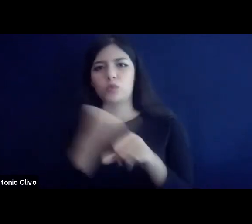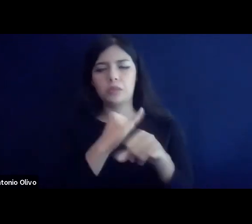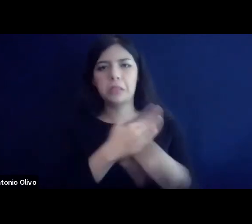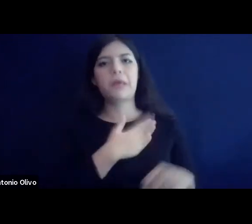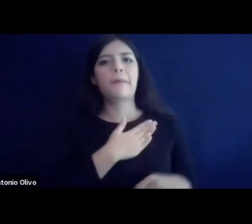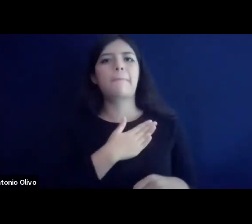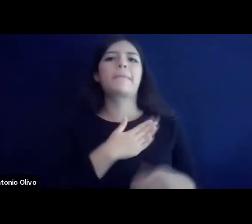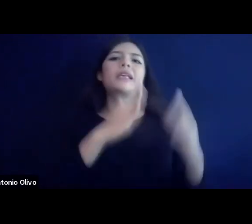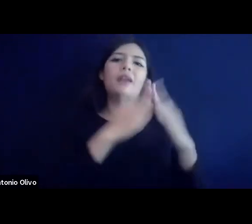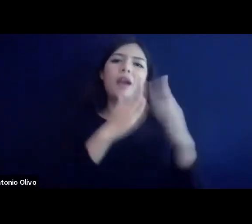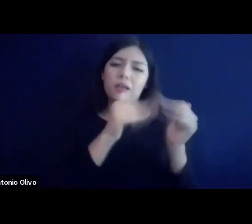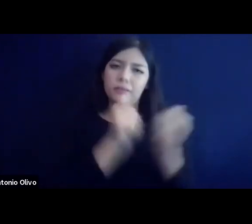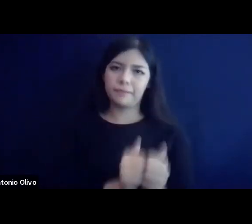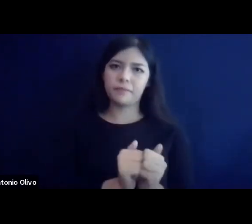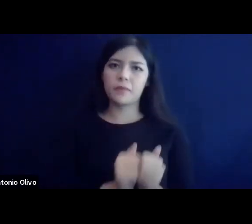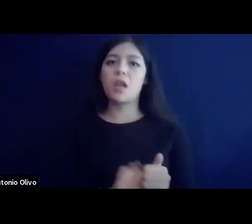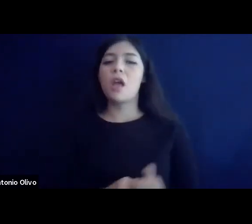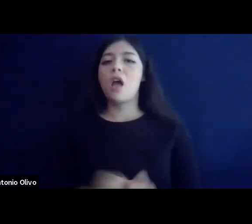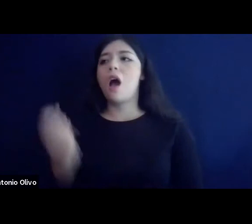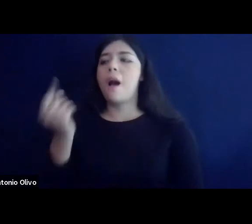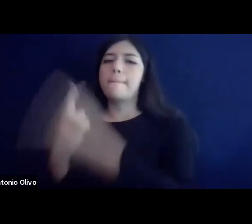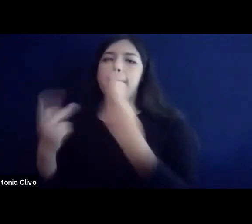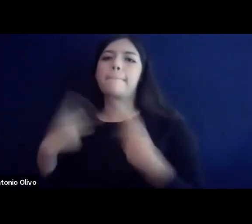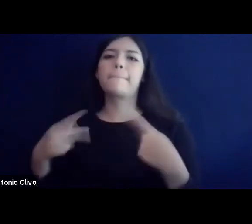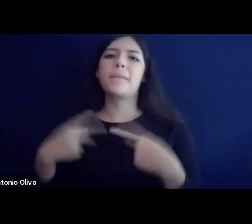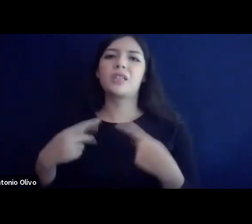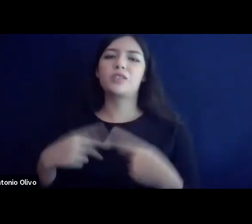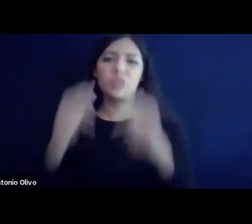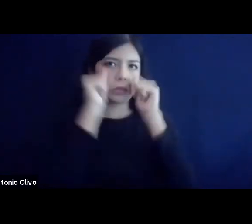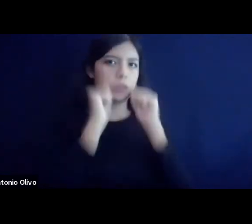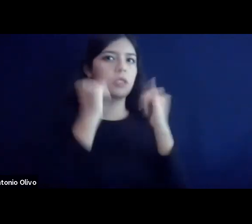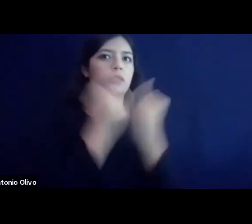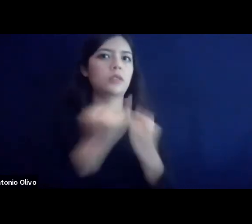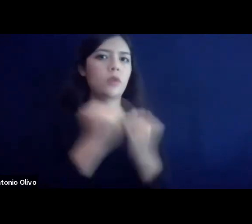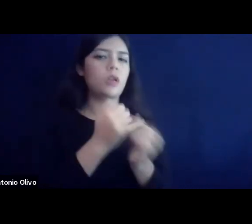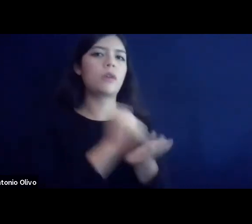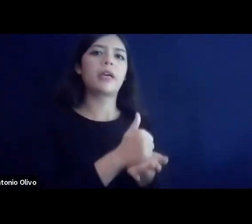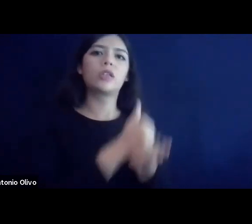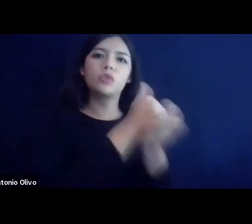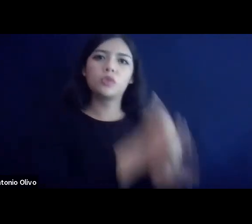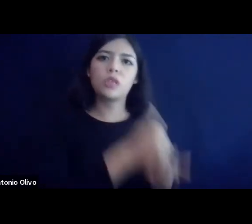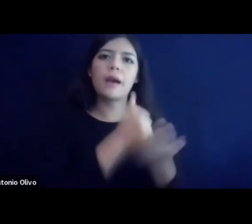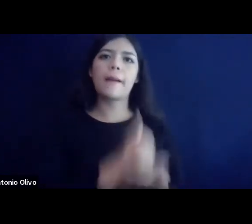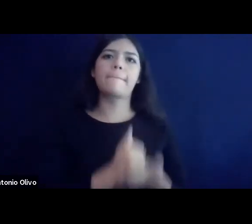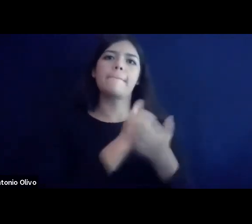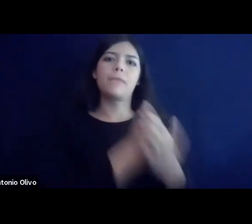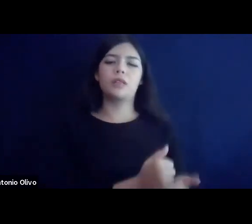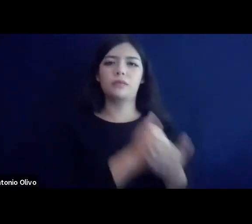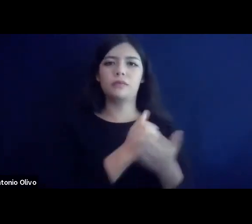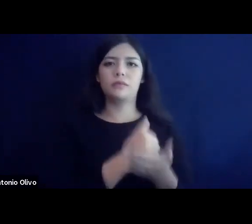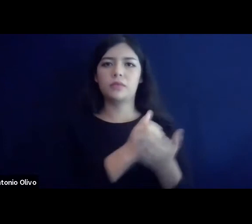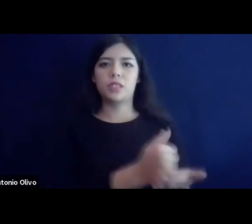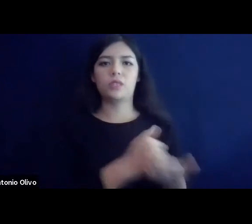una sala de invidentes que hay ahí, me pasaban todo el material en digital. Ya